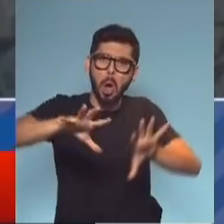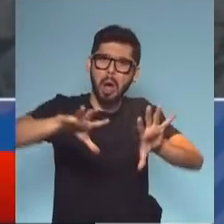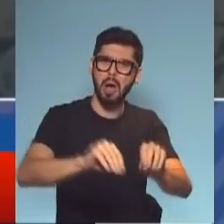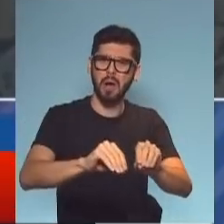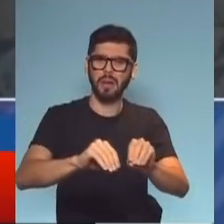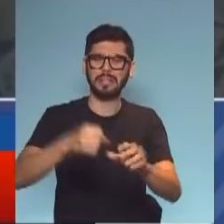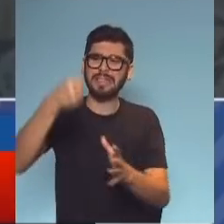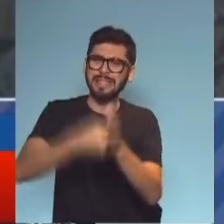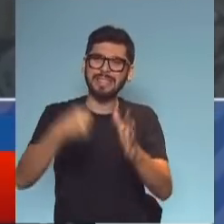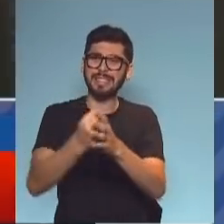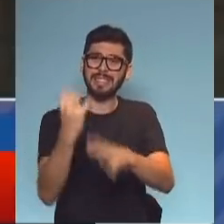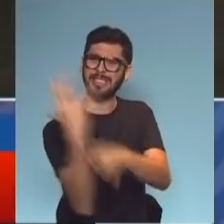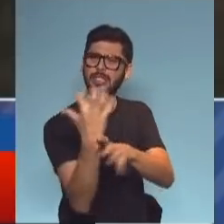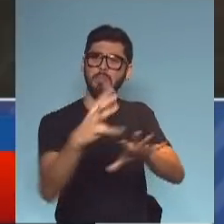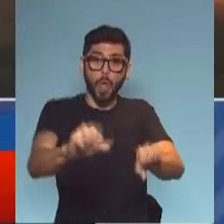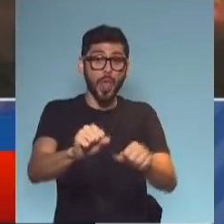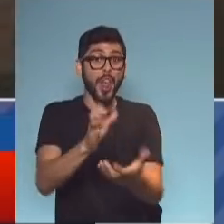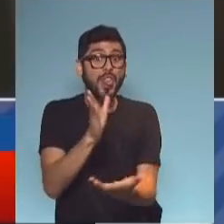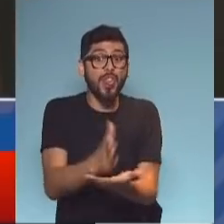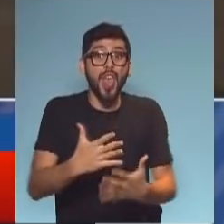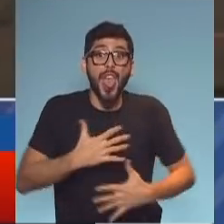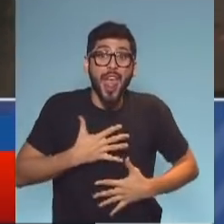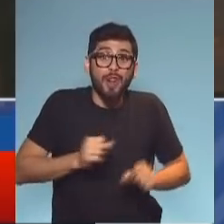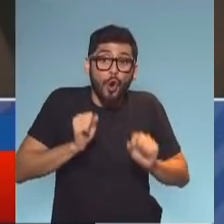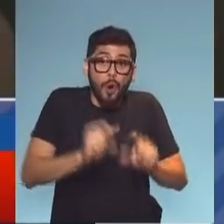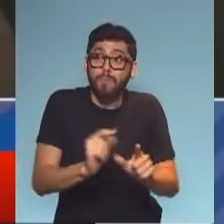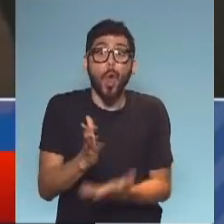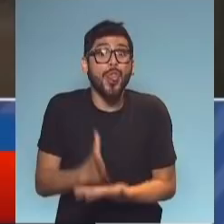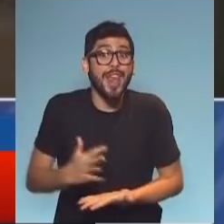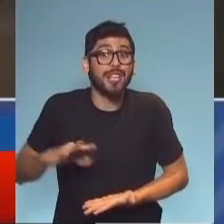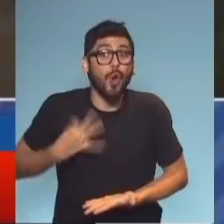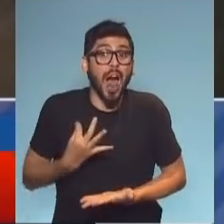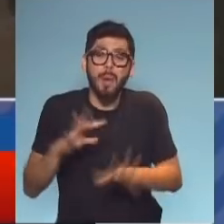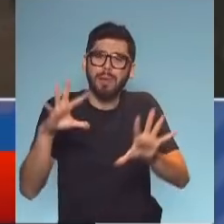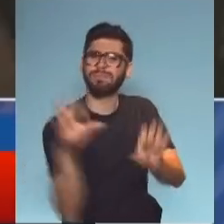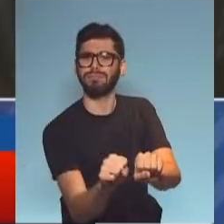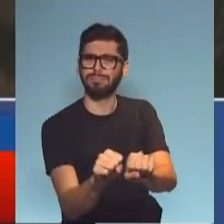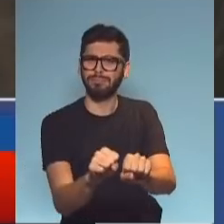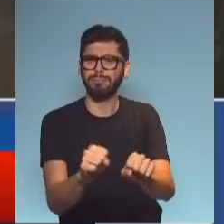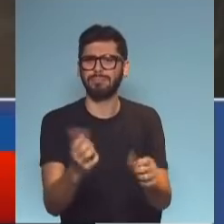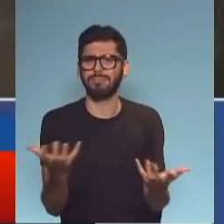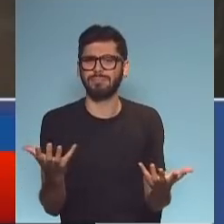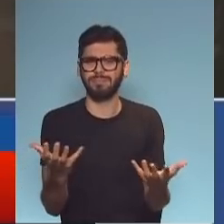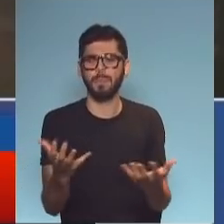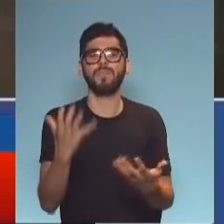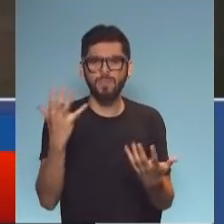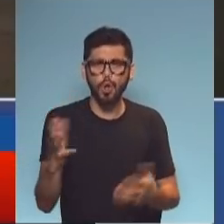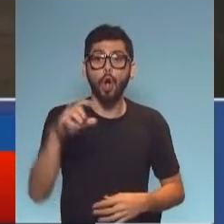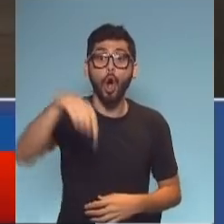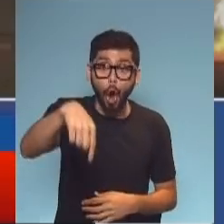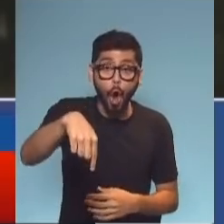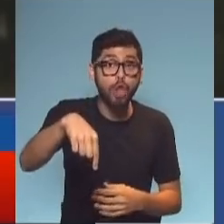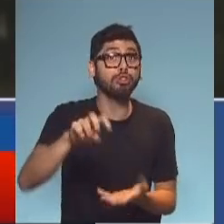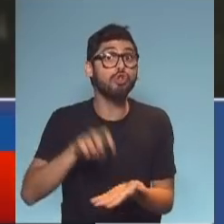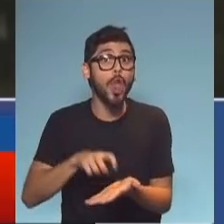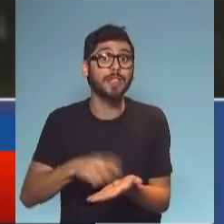de usurpar sus derechos más elementales hasta el derecho a la vida. Entonces, embajador, hoy es noticia